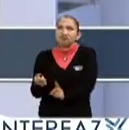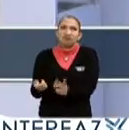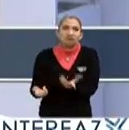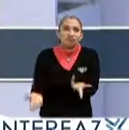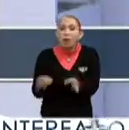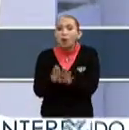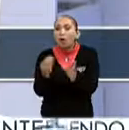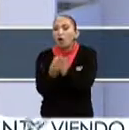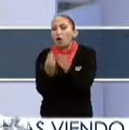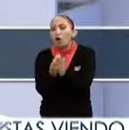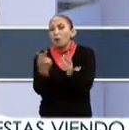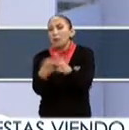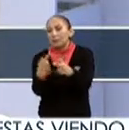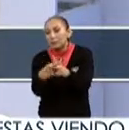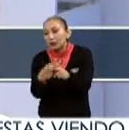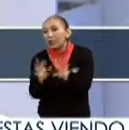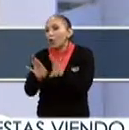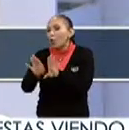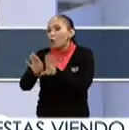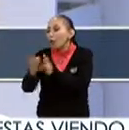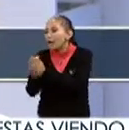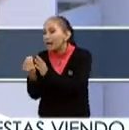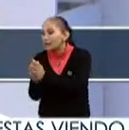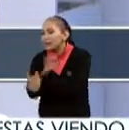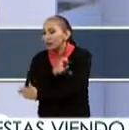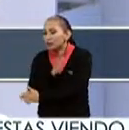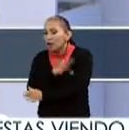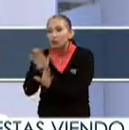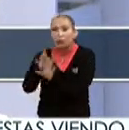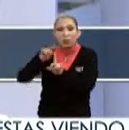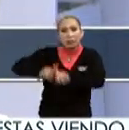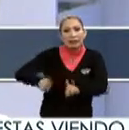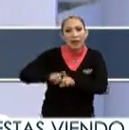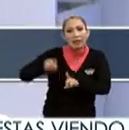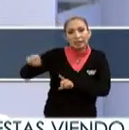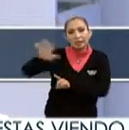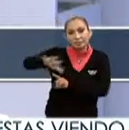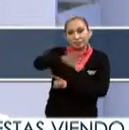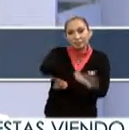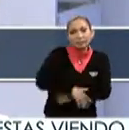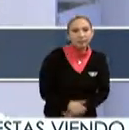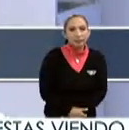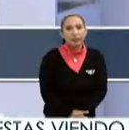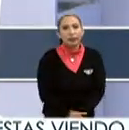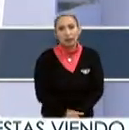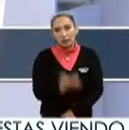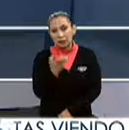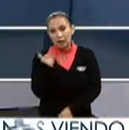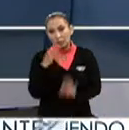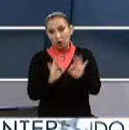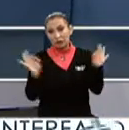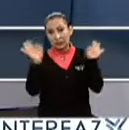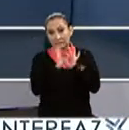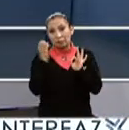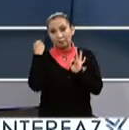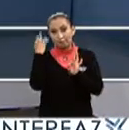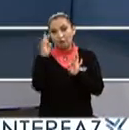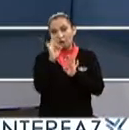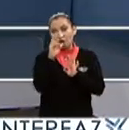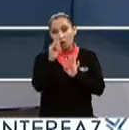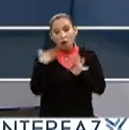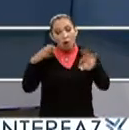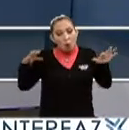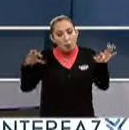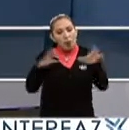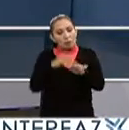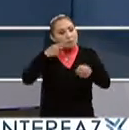es cómo enseñar matemáticas, cómo enseñar español, que tiene que ver ya con las distintas disciplinas. Y de ahí la importancia de este tipo de foros, ¿no? Que se